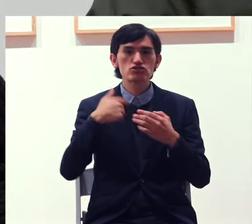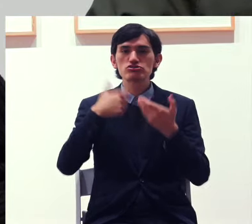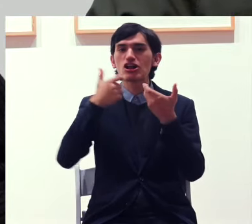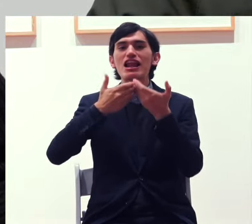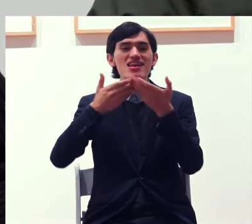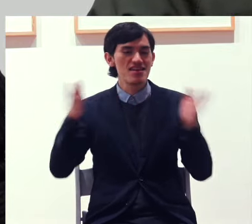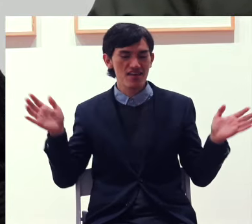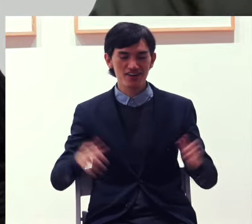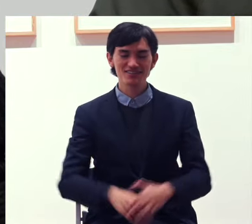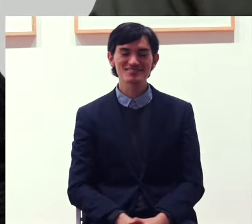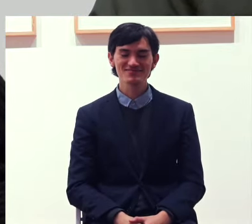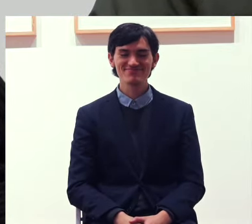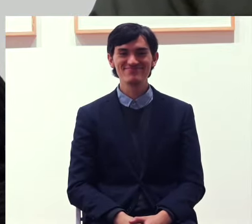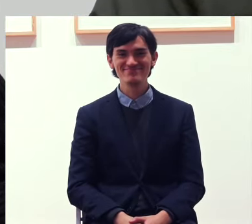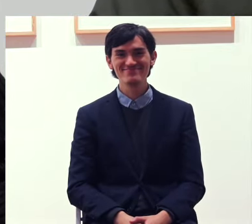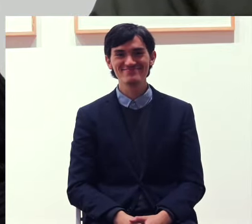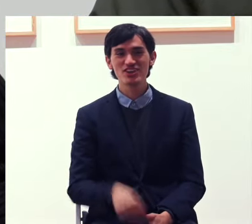libre.